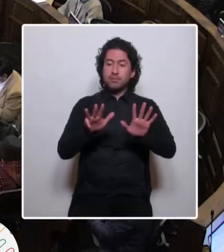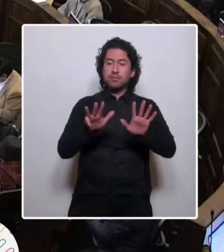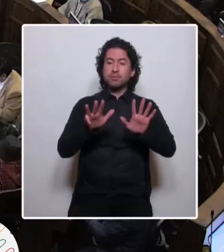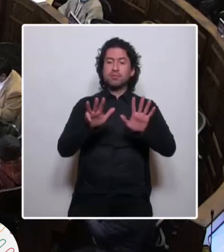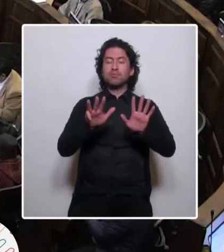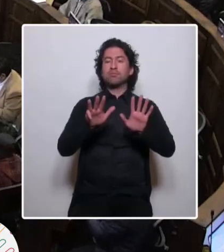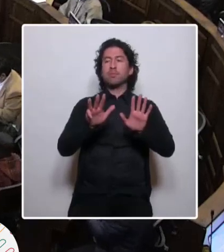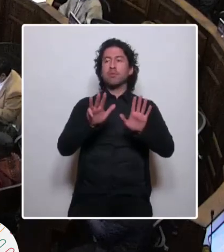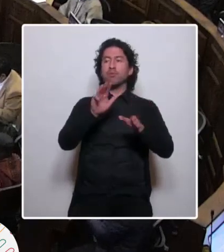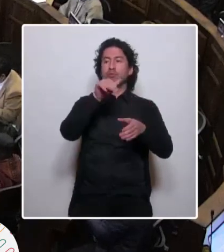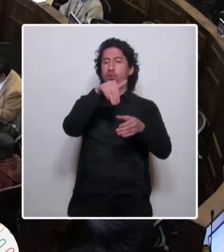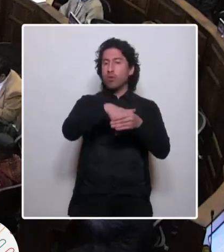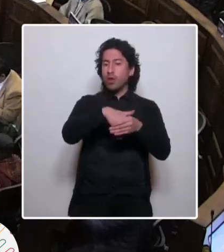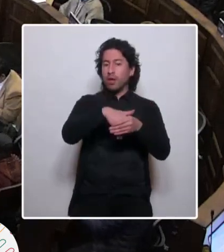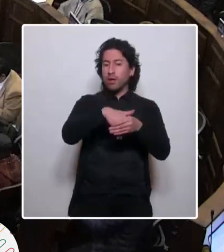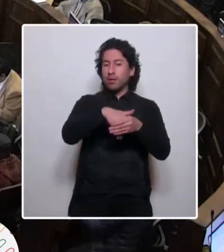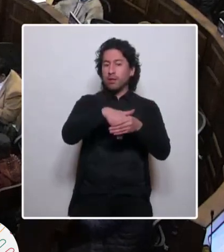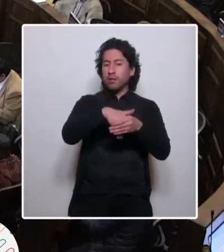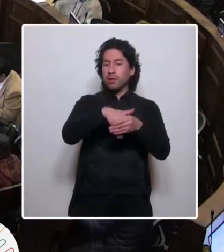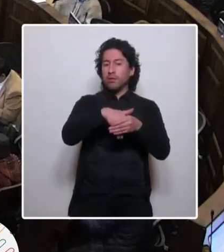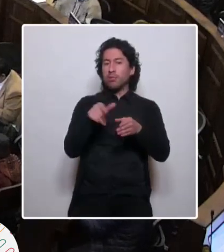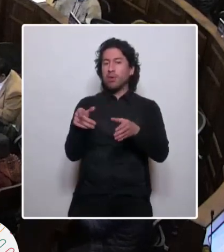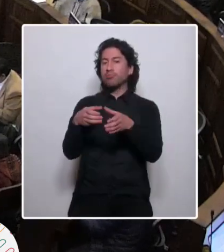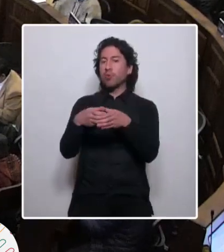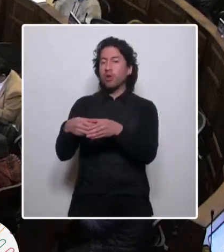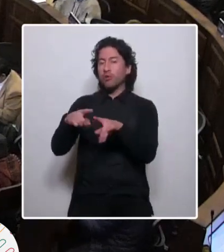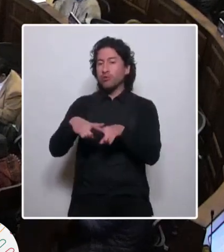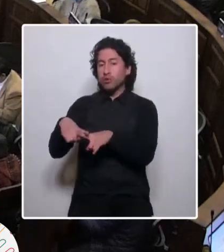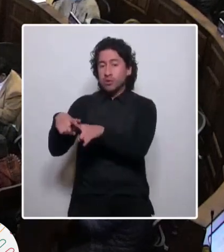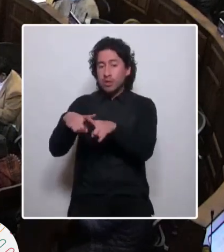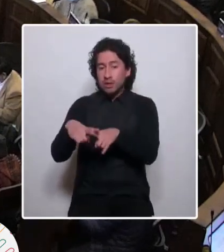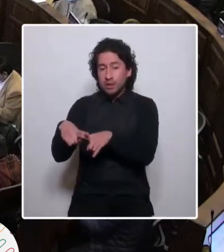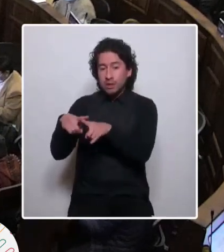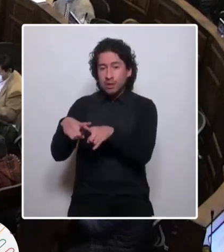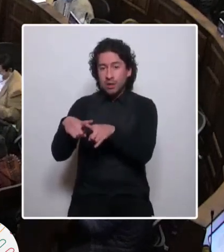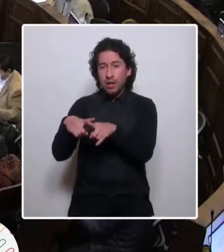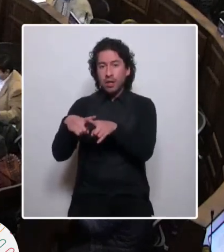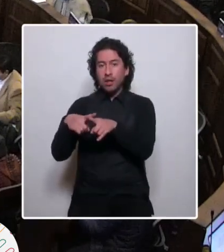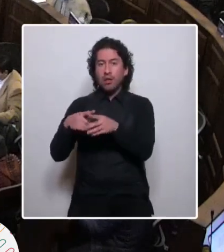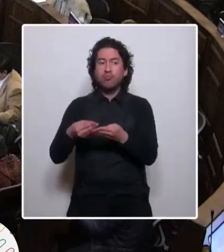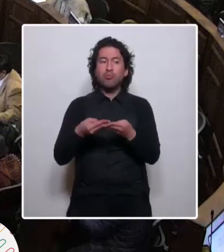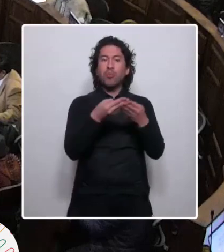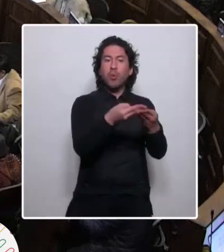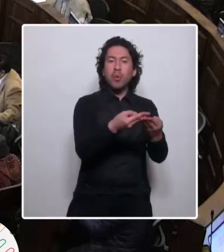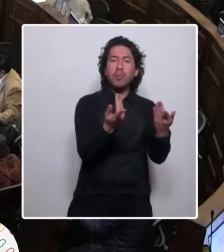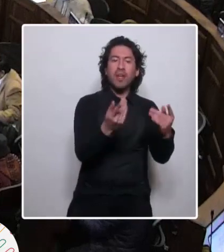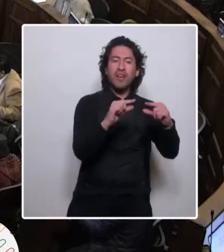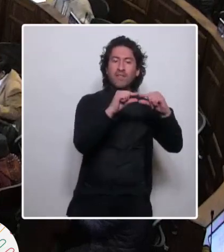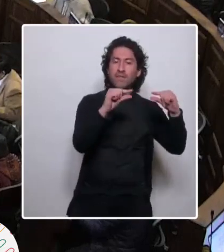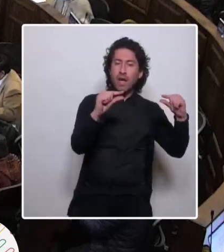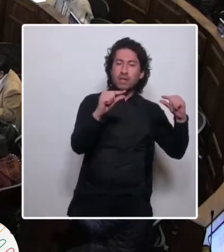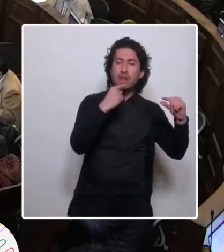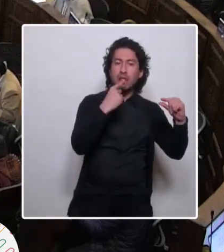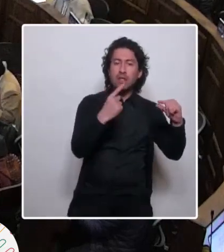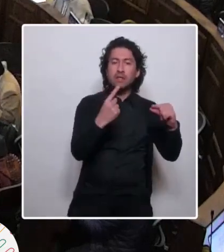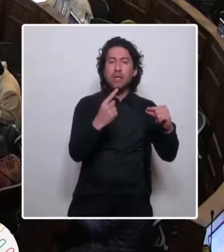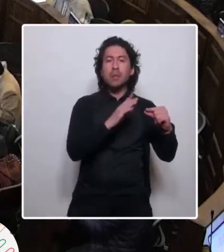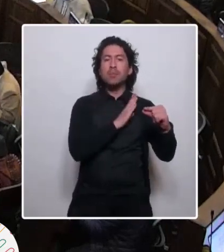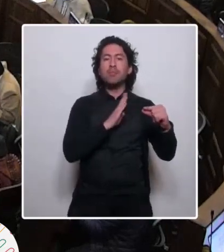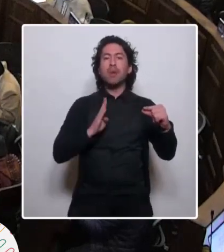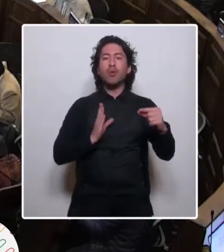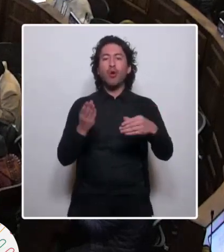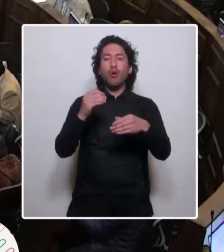someter a votación la propuesta del colectivo socialista para reemplazar la frase referida a los miembros del Comité Externo